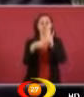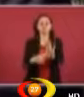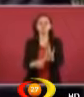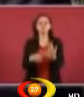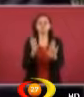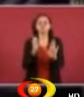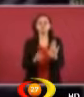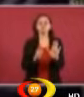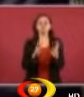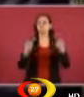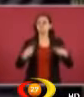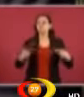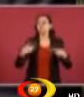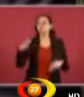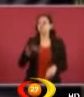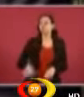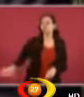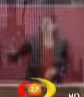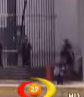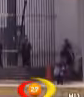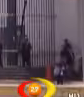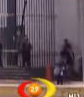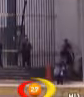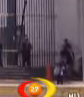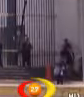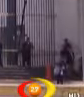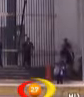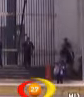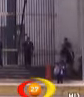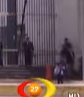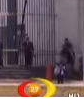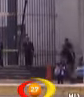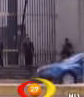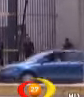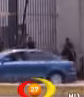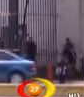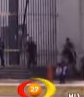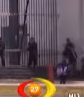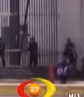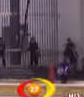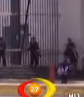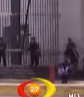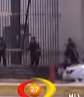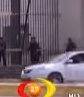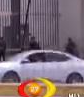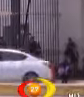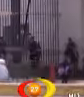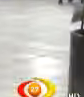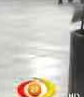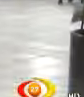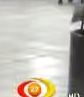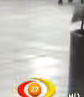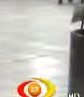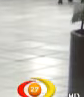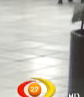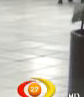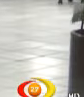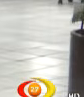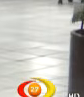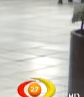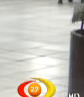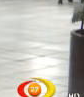republicana hasta la reforma constitucional para prohibir la devolución de impuestos al considerar que en los hechos las modificaciones